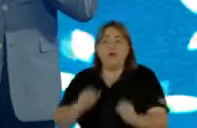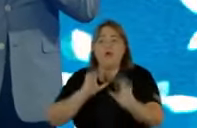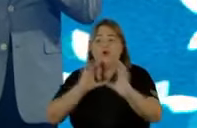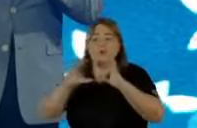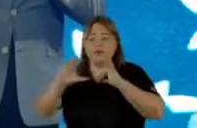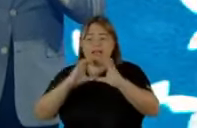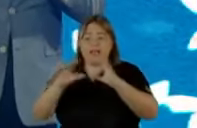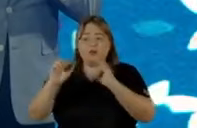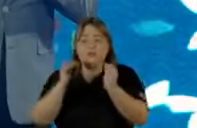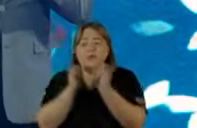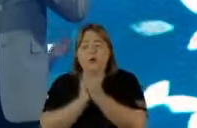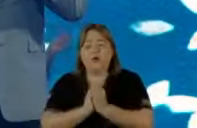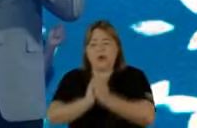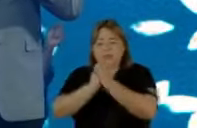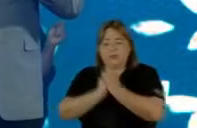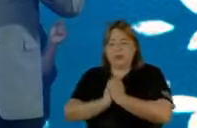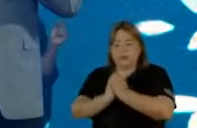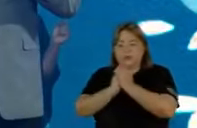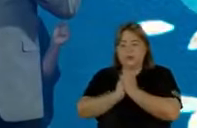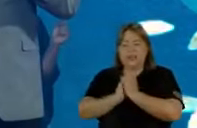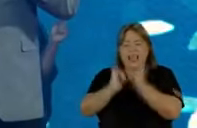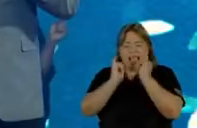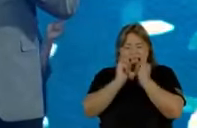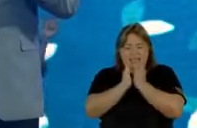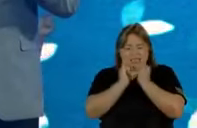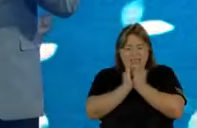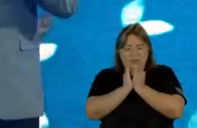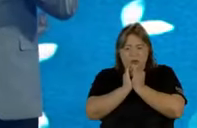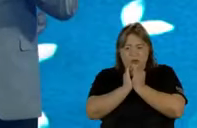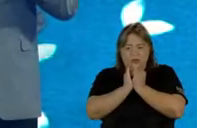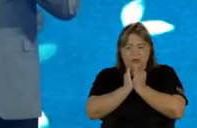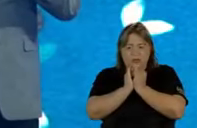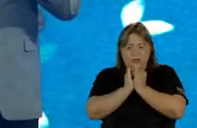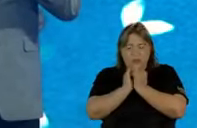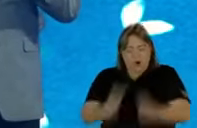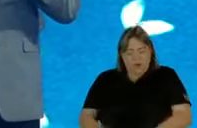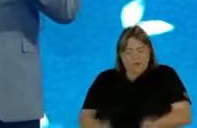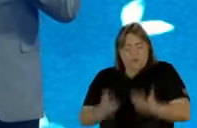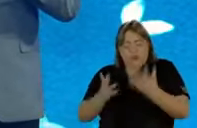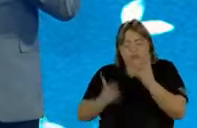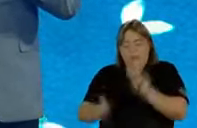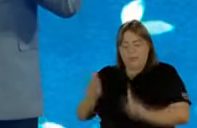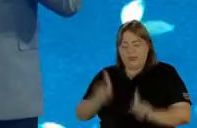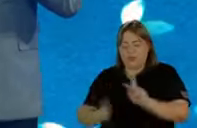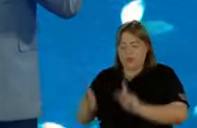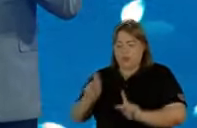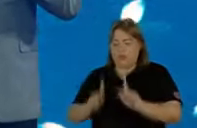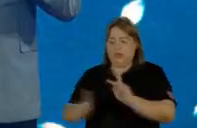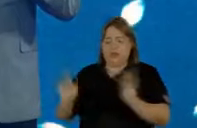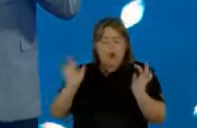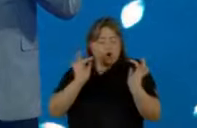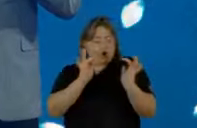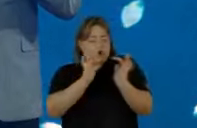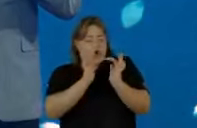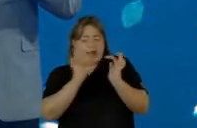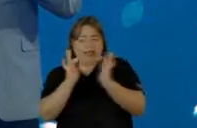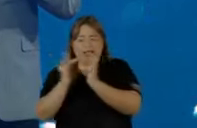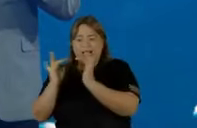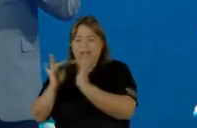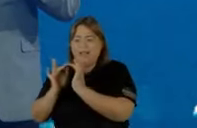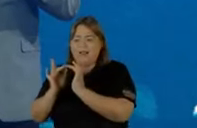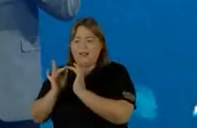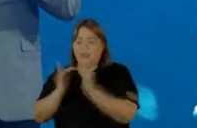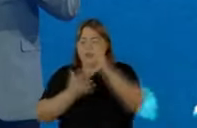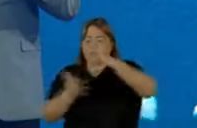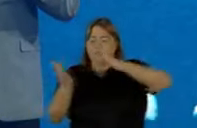en oración e intercesión, Padre. Hay tantas personas ahí conectadas a través de las redes sociales de la